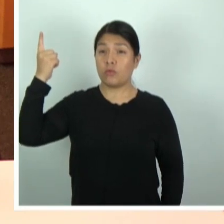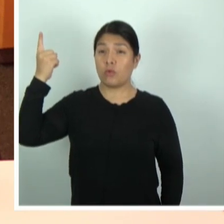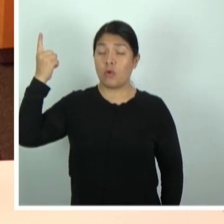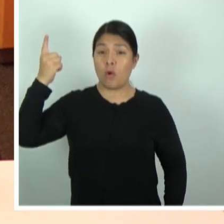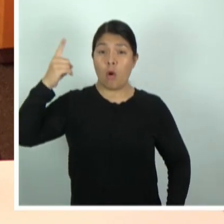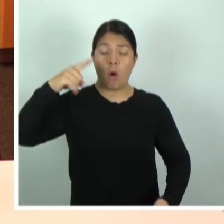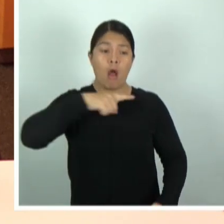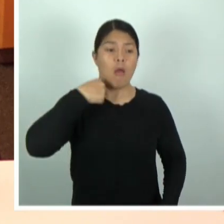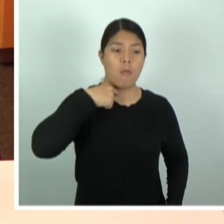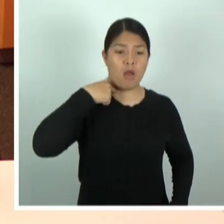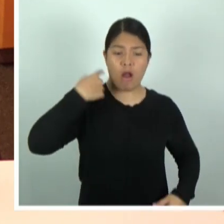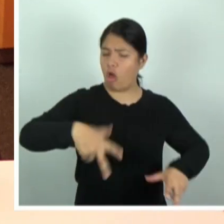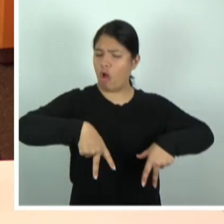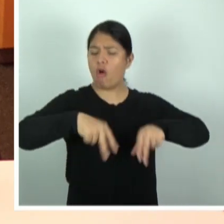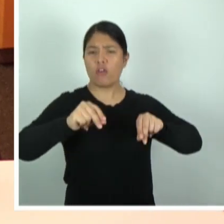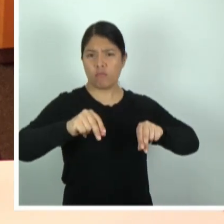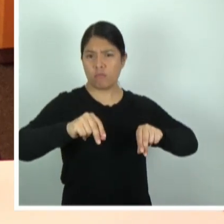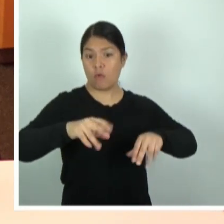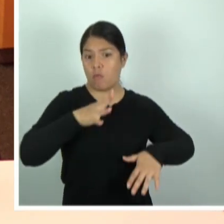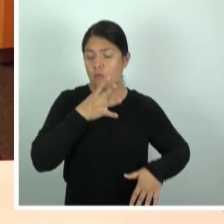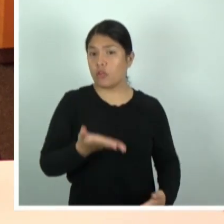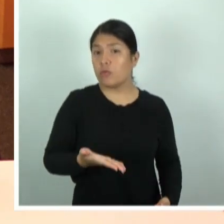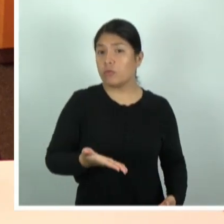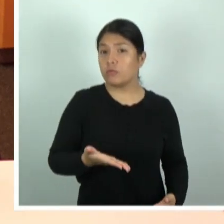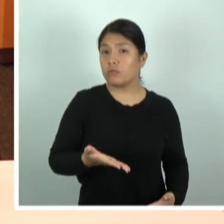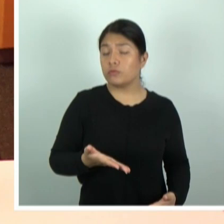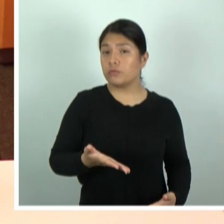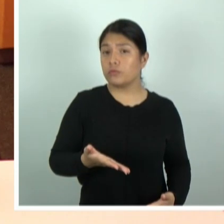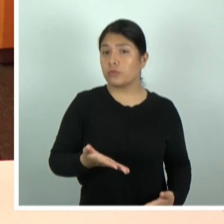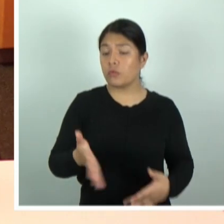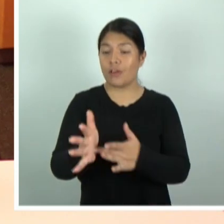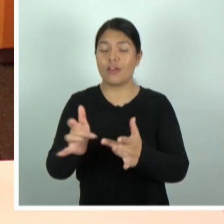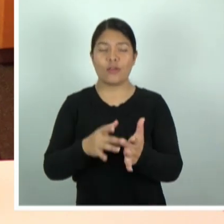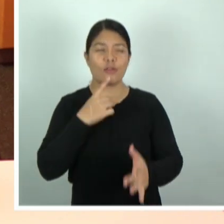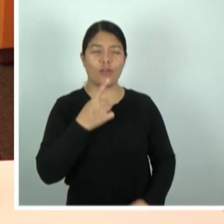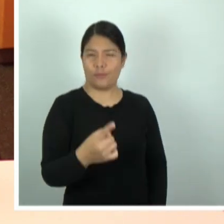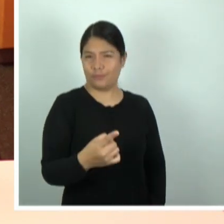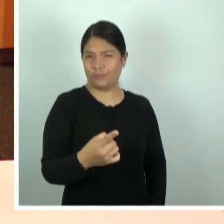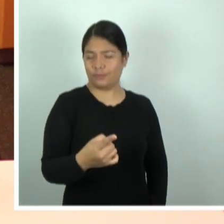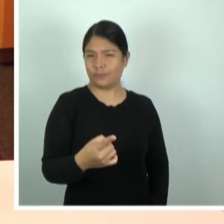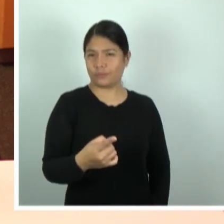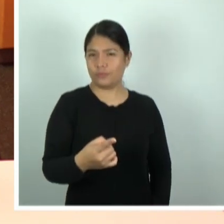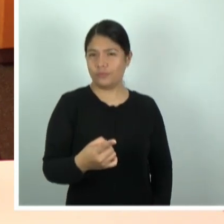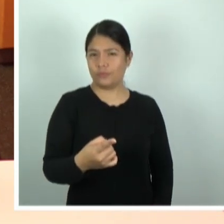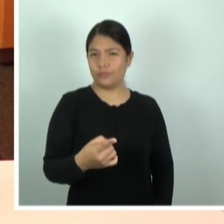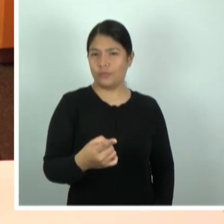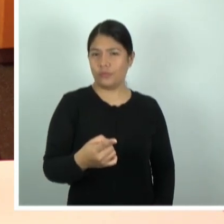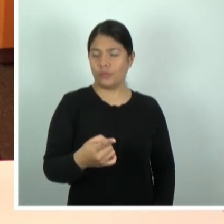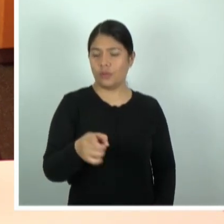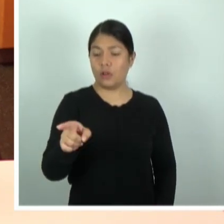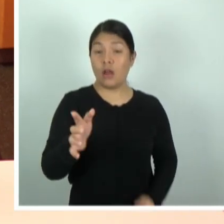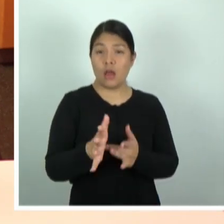terminado con el pecado. ¿Por qué? Porque como dijo Jesucristo en aquel momento cuando